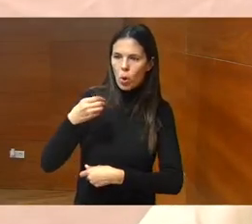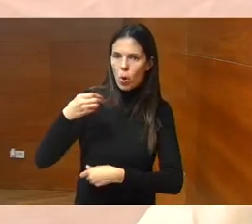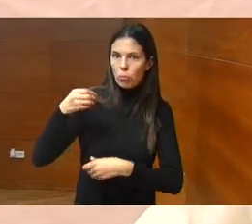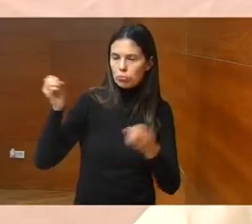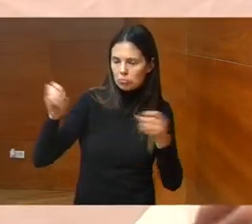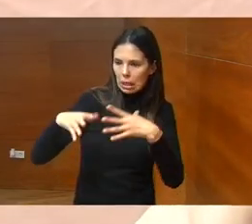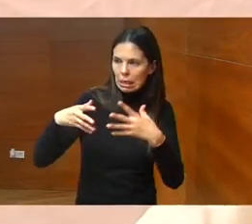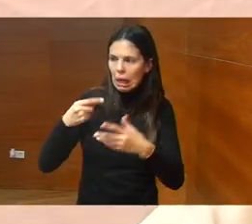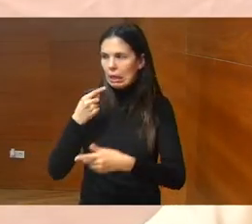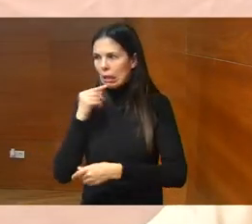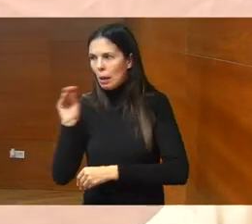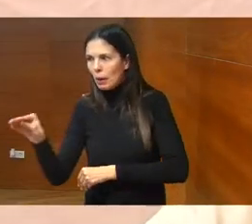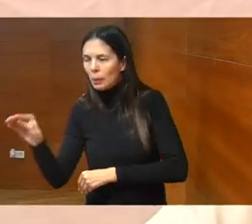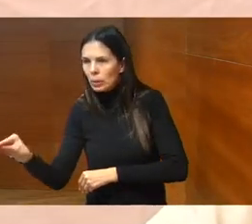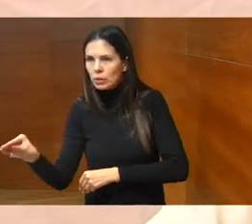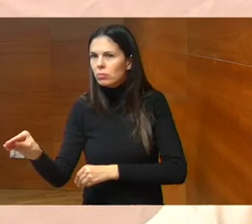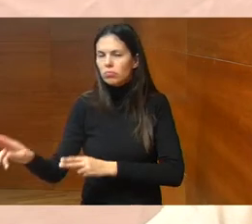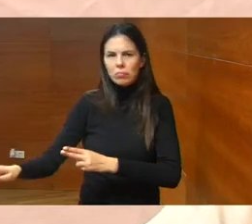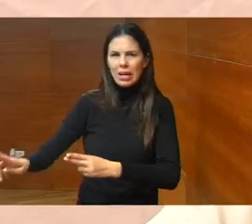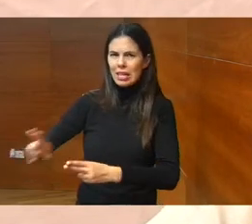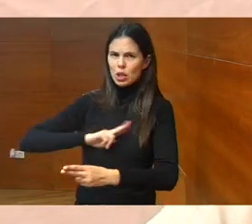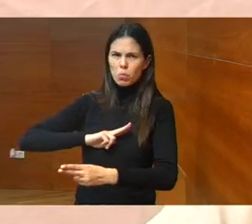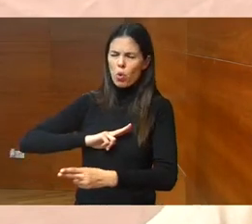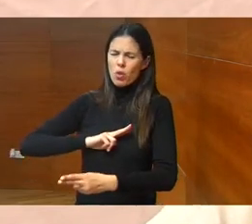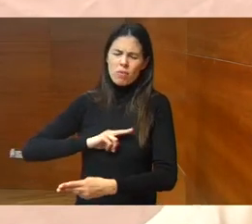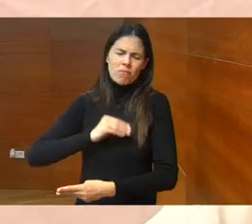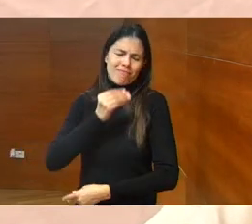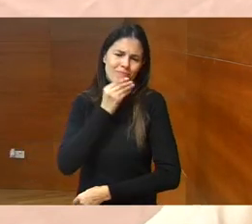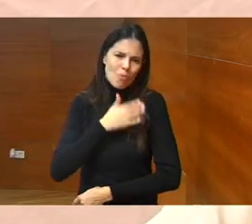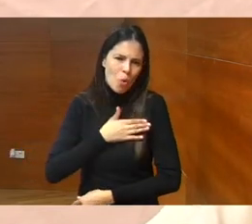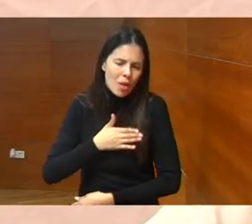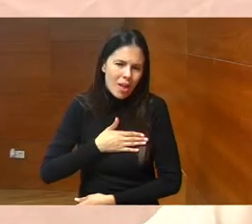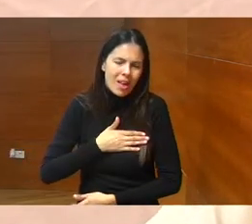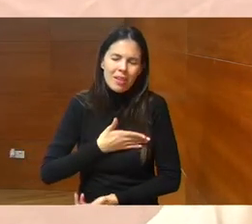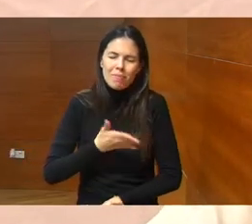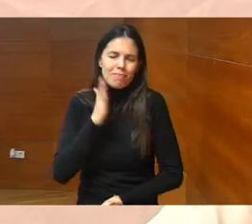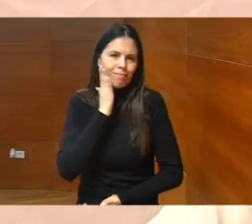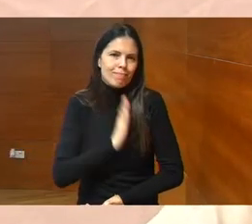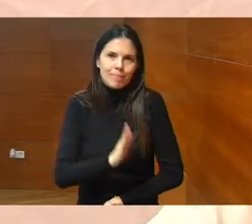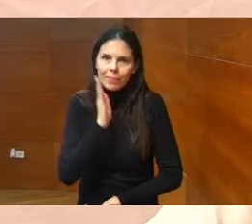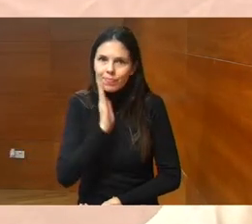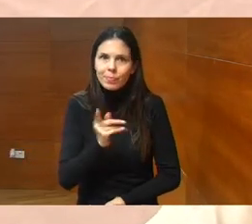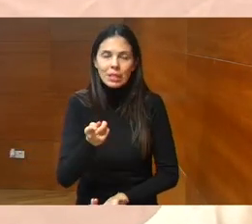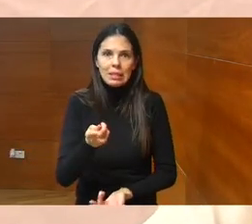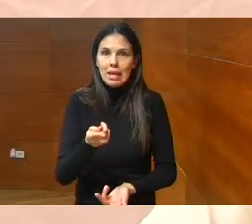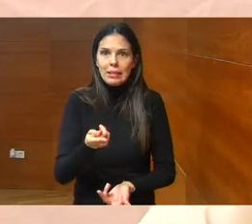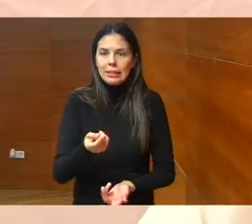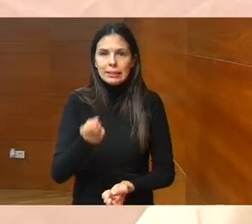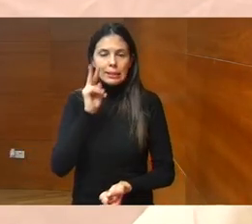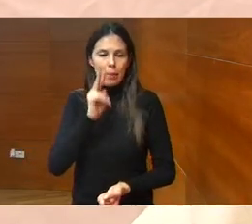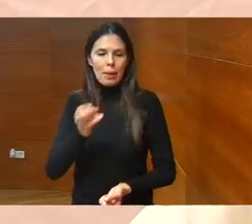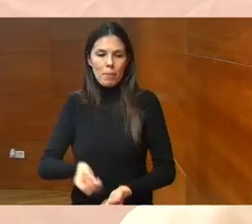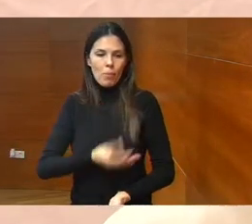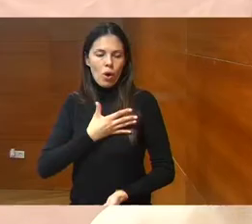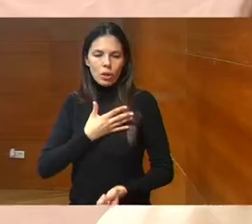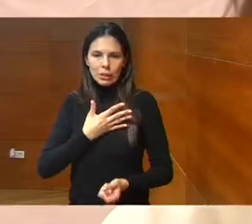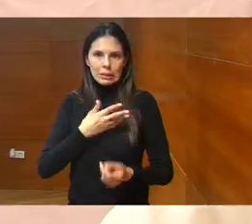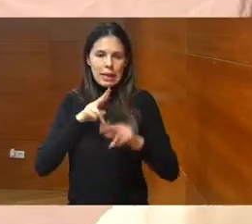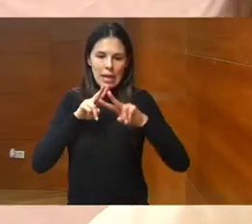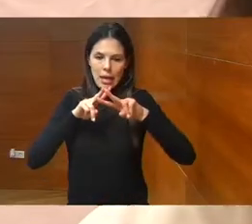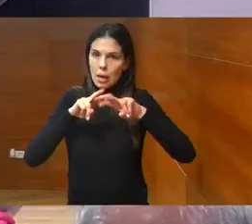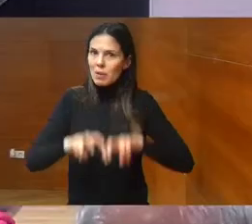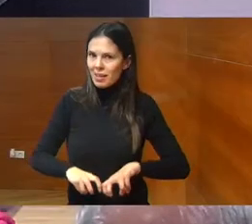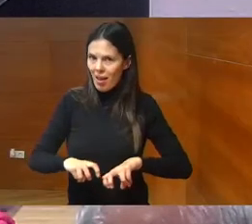pues ella siempre responde eucomotísimo y generosidad de y con una aparición investigadora que al final